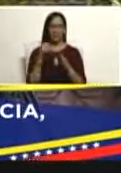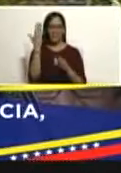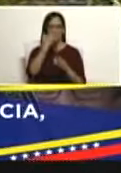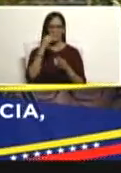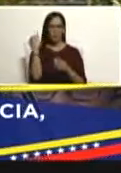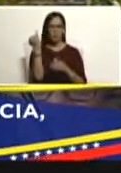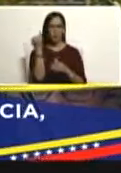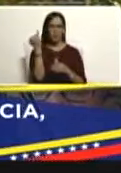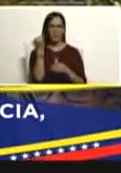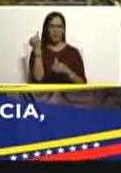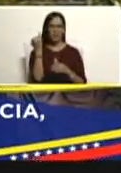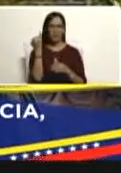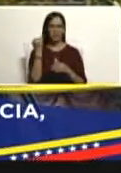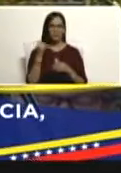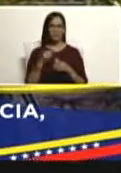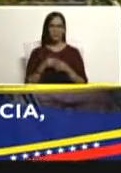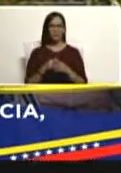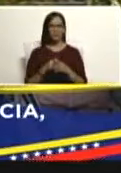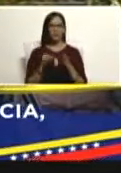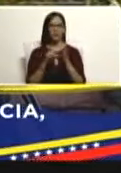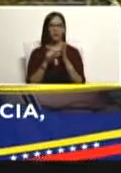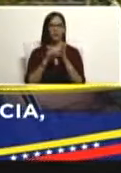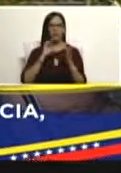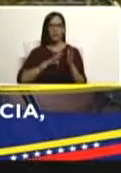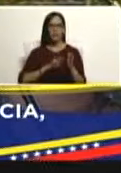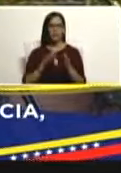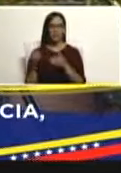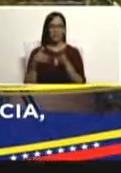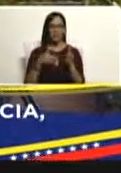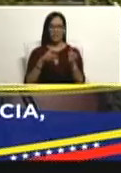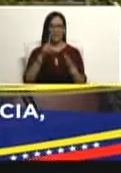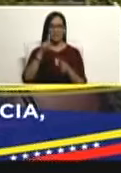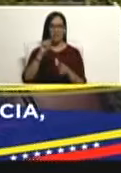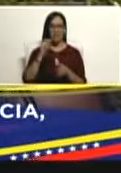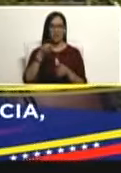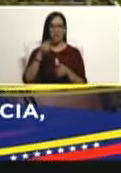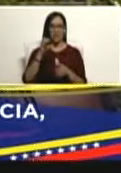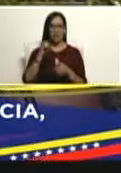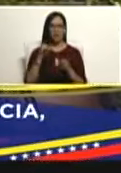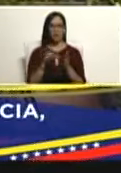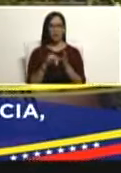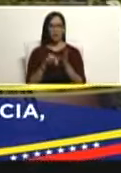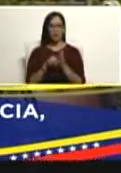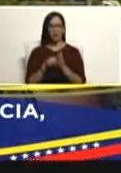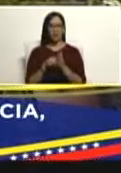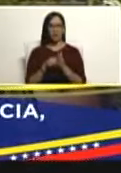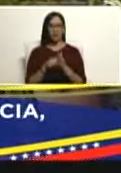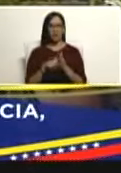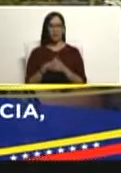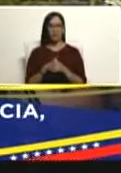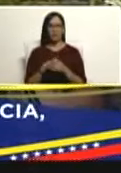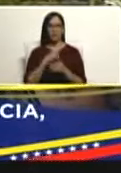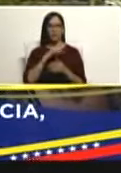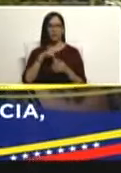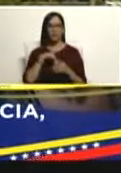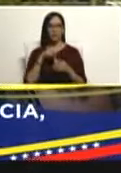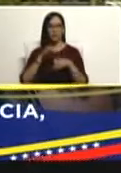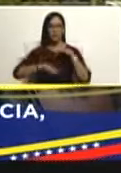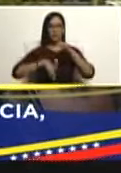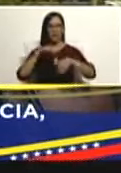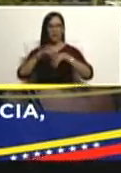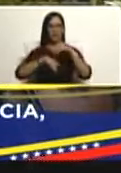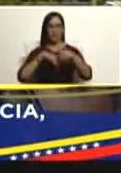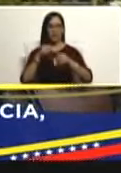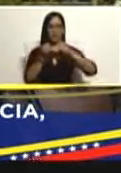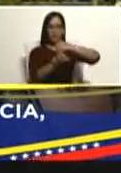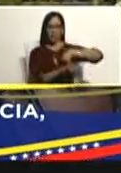Junquito. Y donde está el lago de Coatepeque, justamente donde sufrió el accidente nuestro nadador, en un kayak